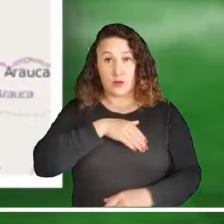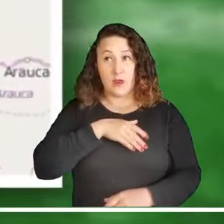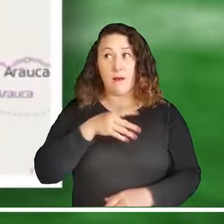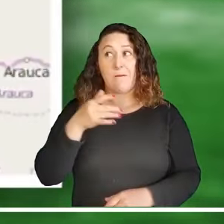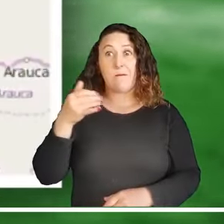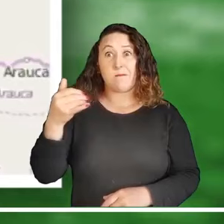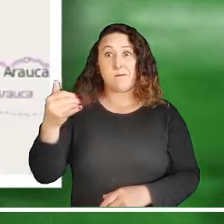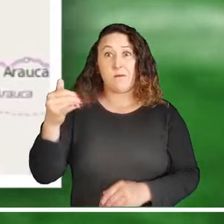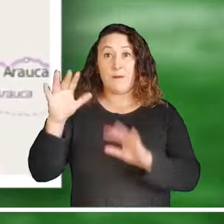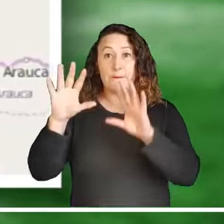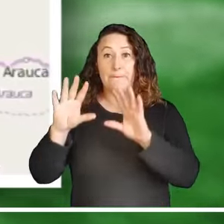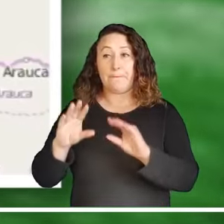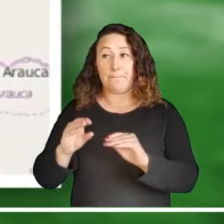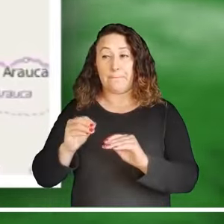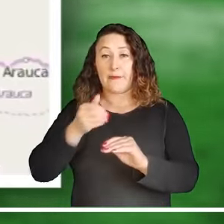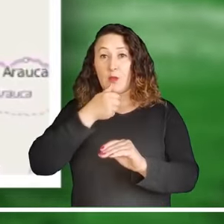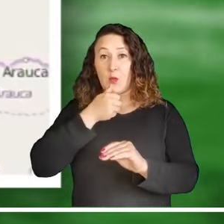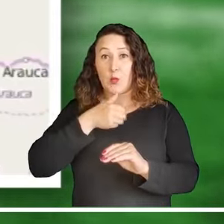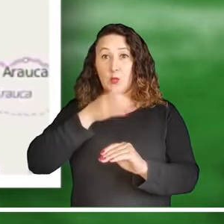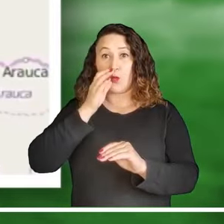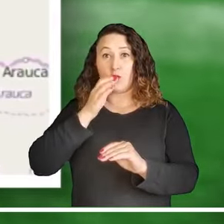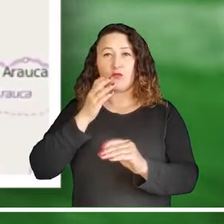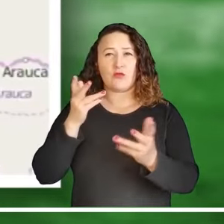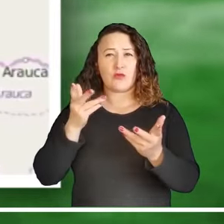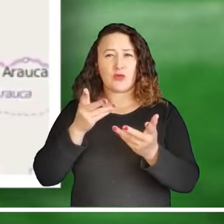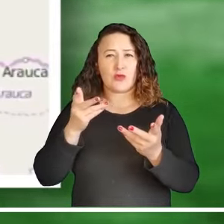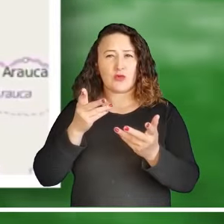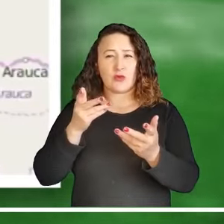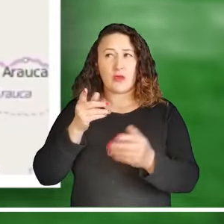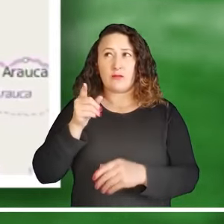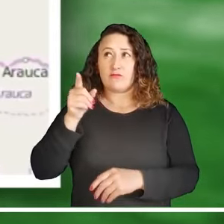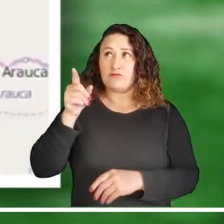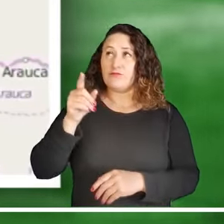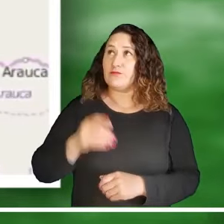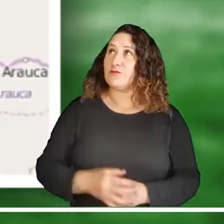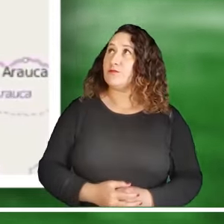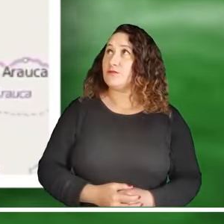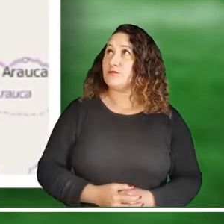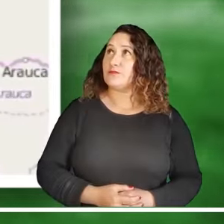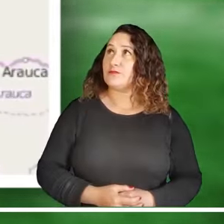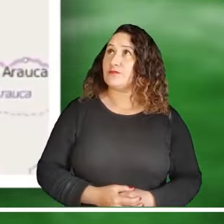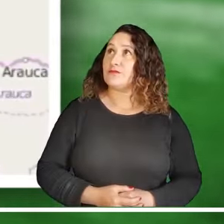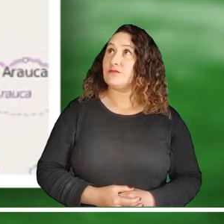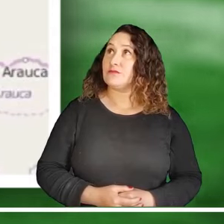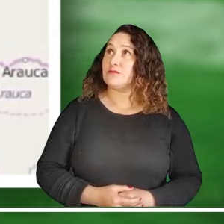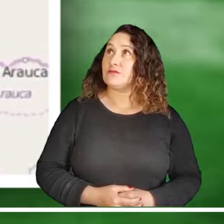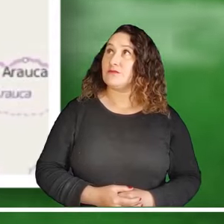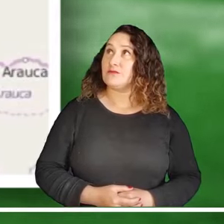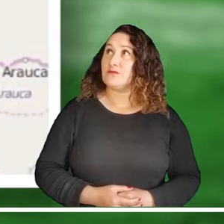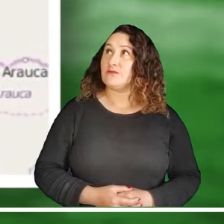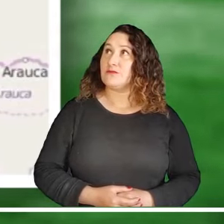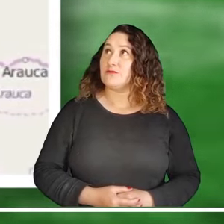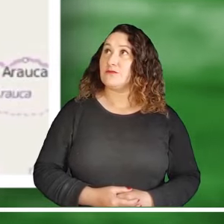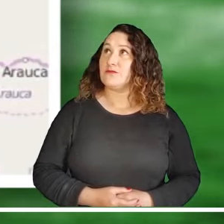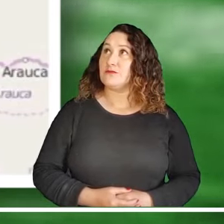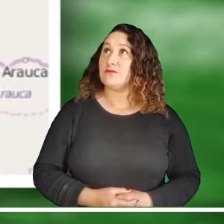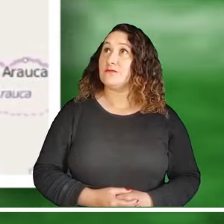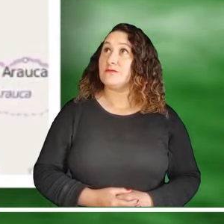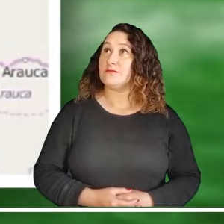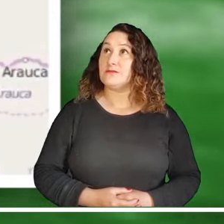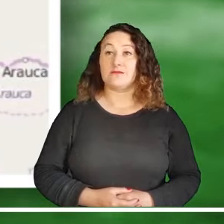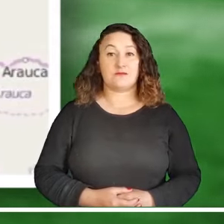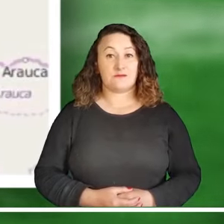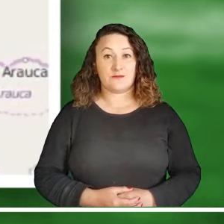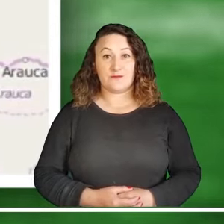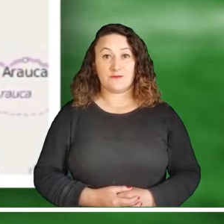a la altura del municipio de Barranco de Loba en Bolívar, donde se reporta desabastecimiento de agua potable en los